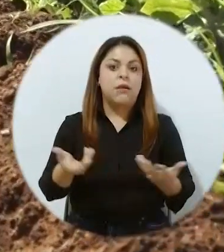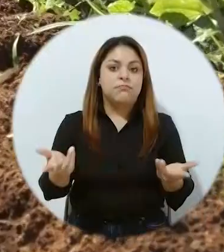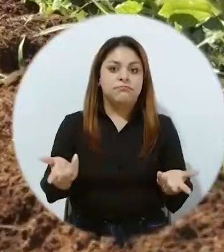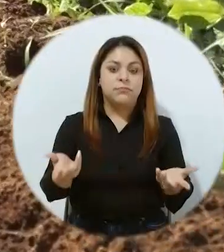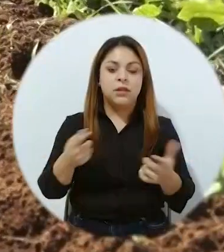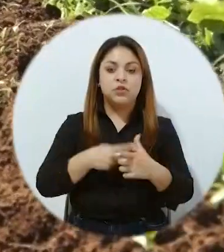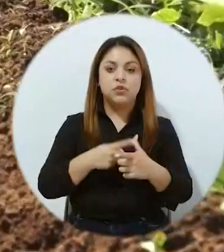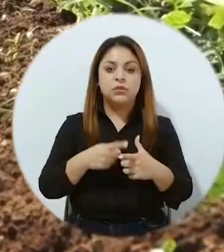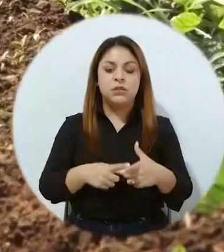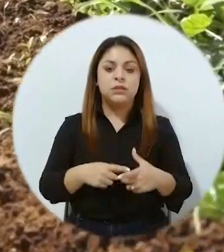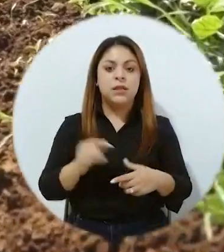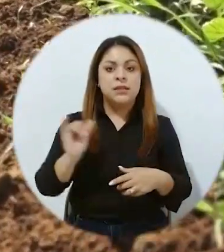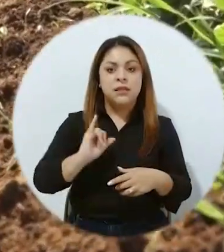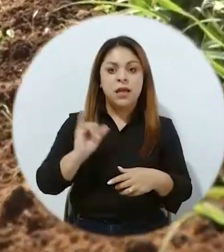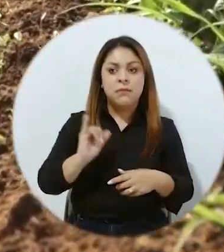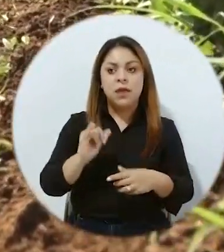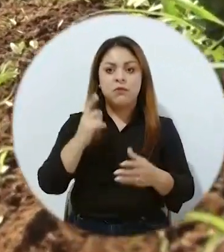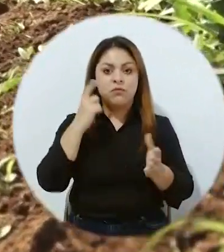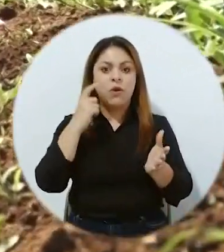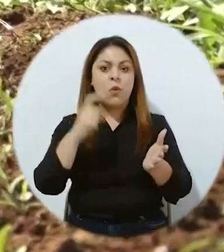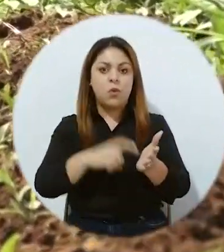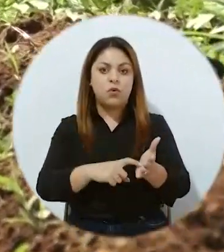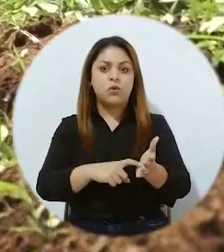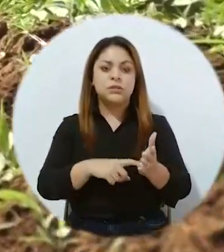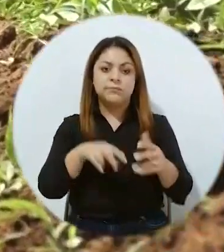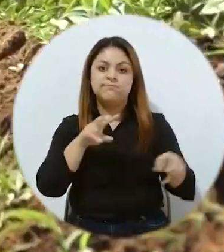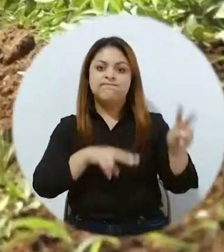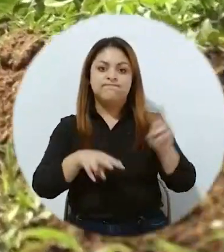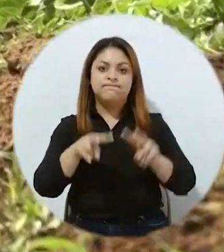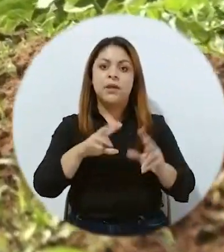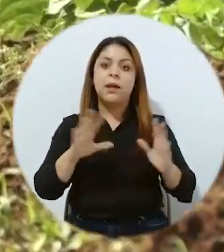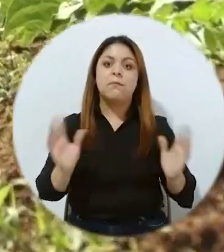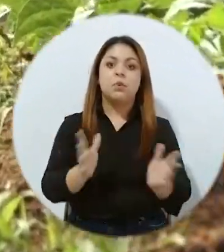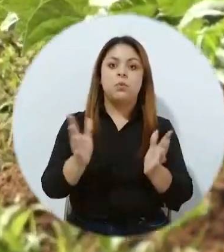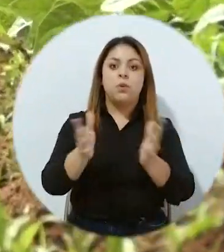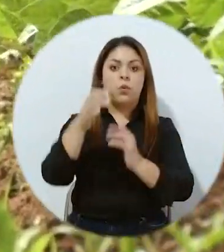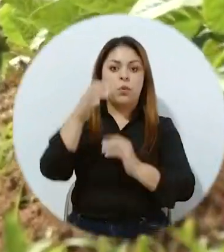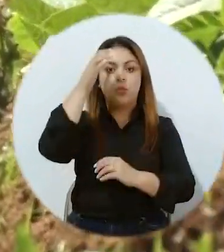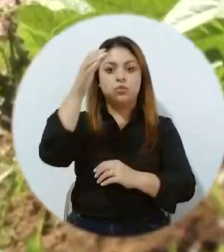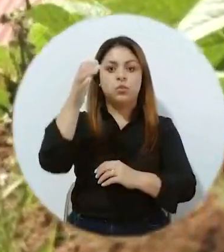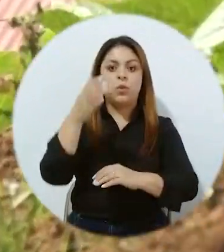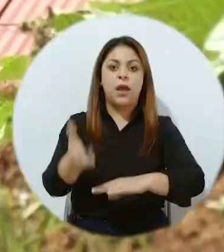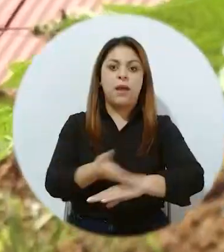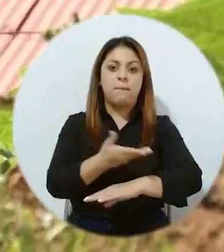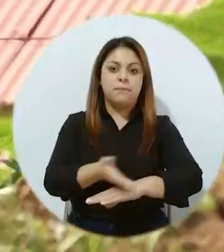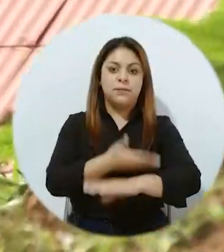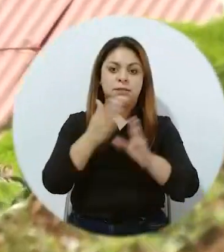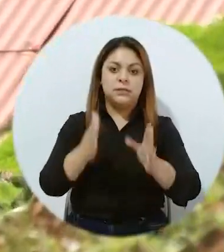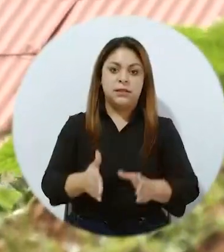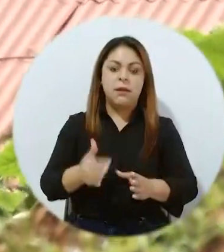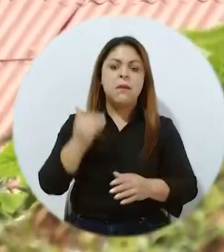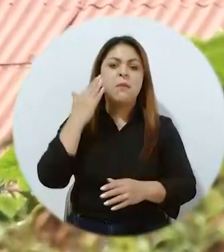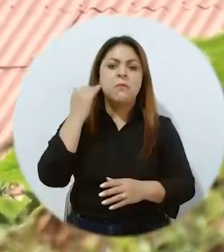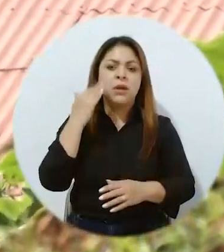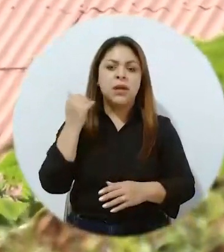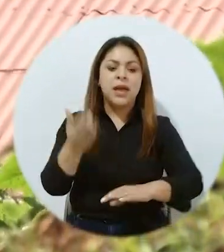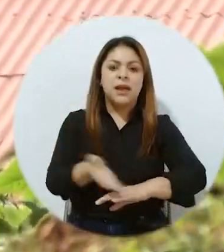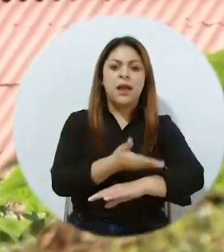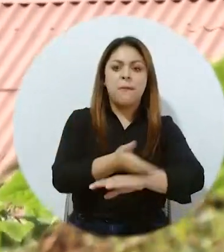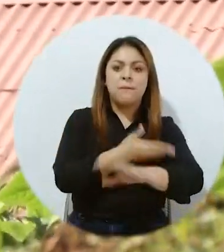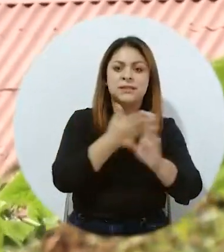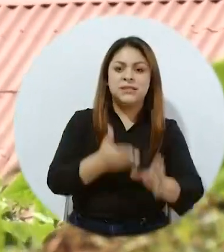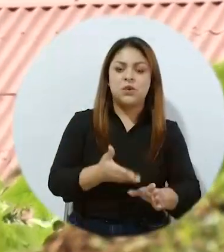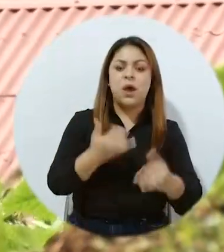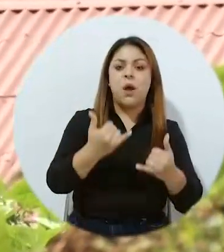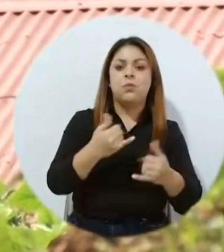agroecología, también reconoce, valoriza y promueve la cultura campesina. Una cultura, porque los campesinos ahora les